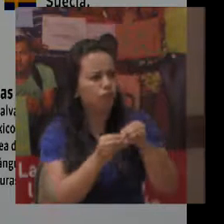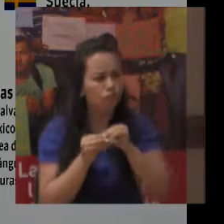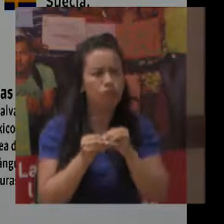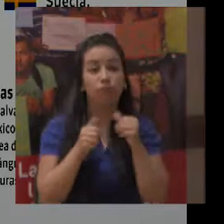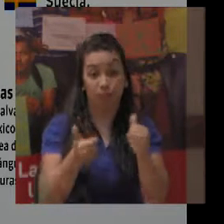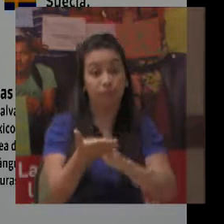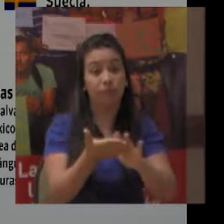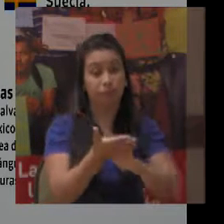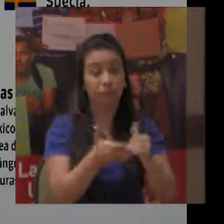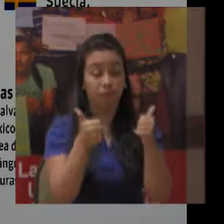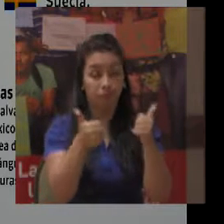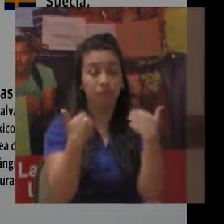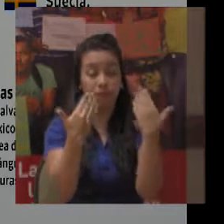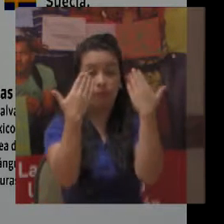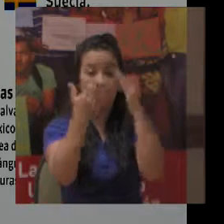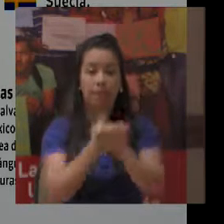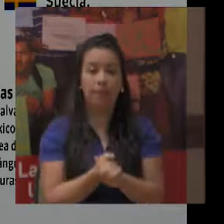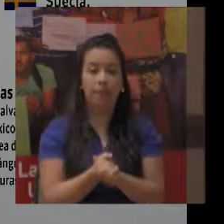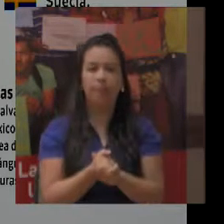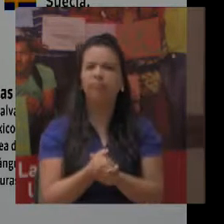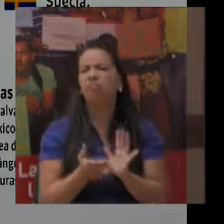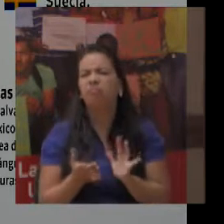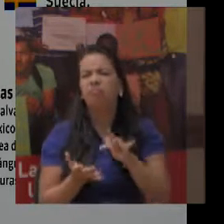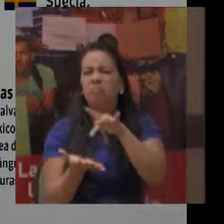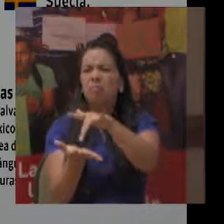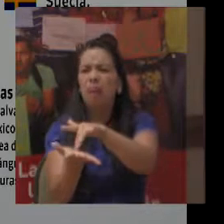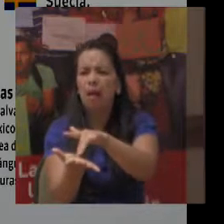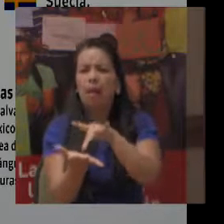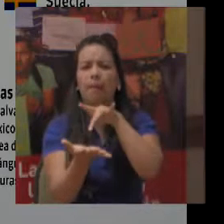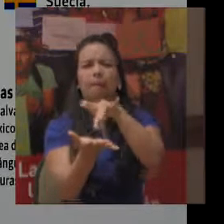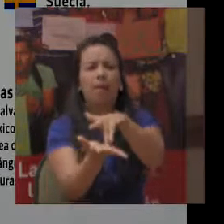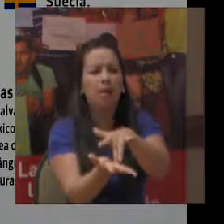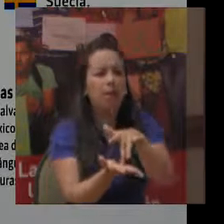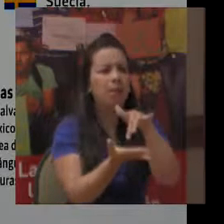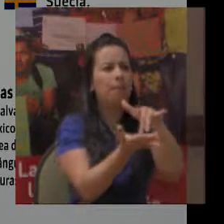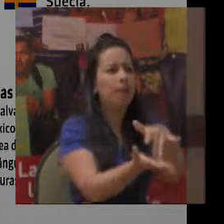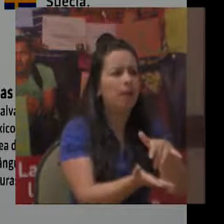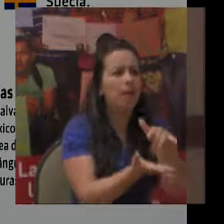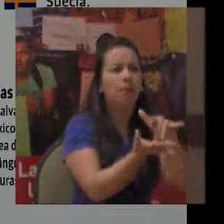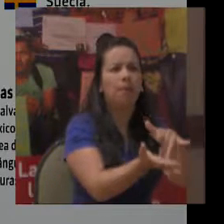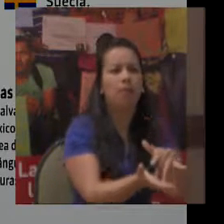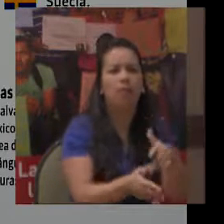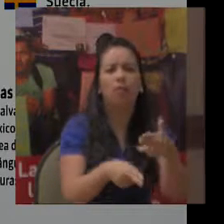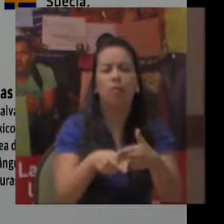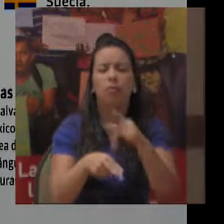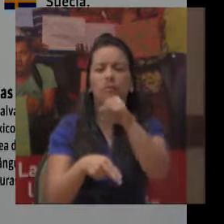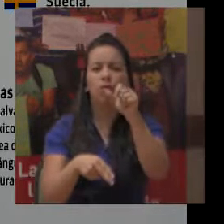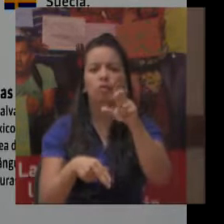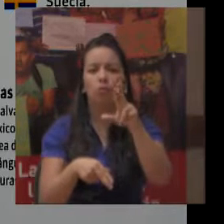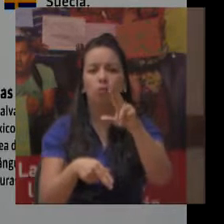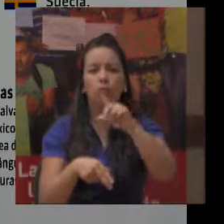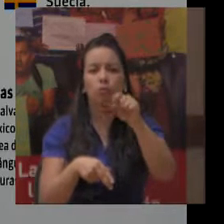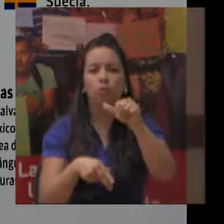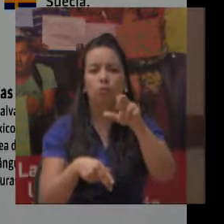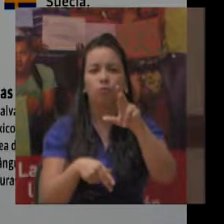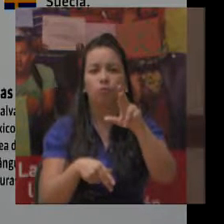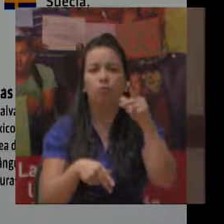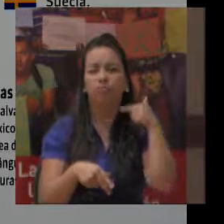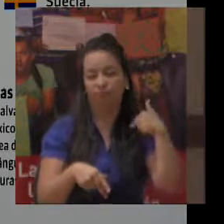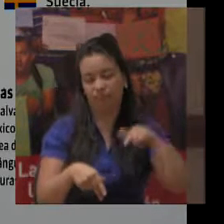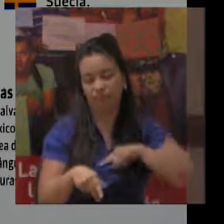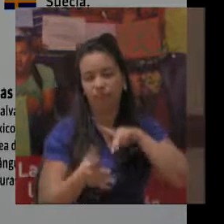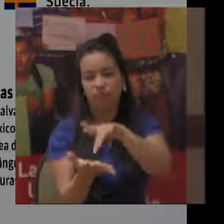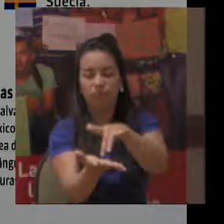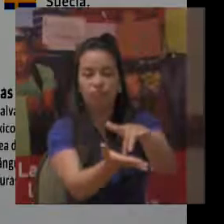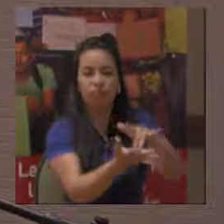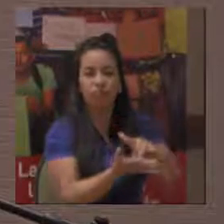Hicimos una gira de cooperación técnica sur-sur. vinieron a conocer la política de